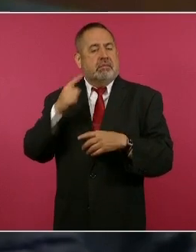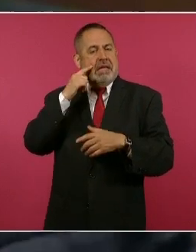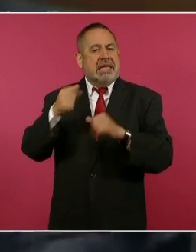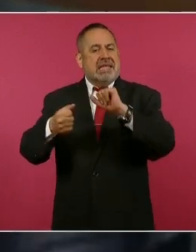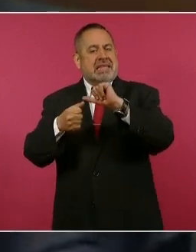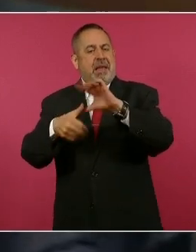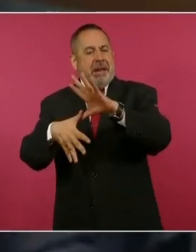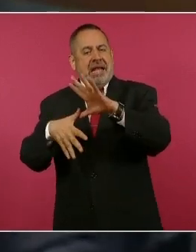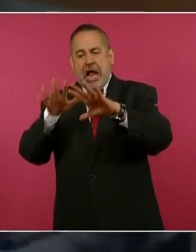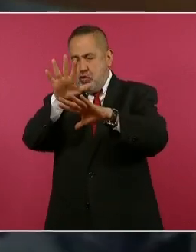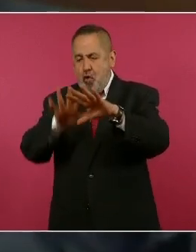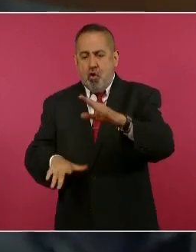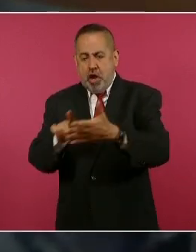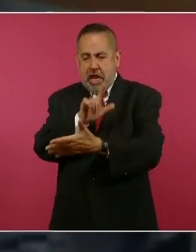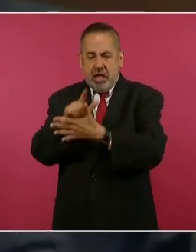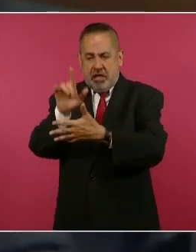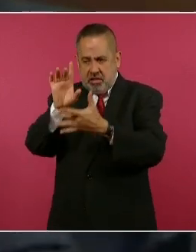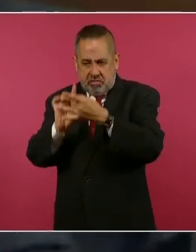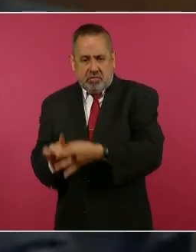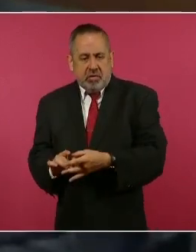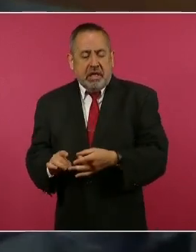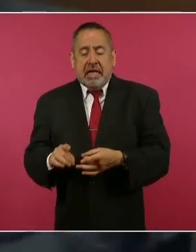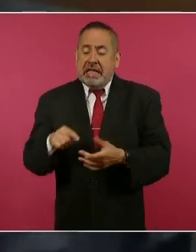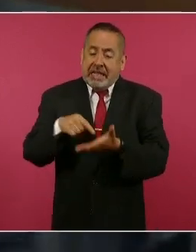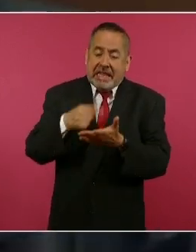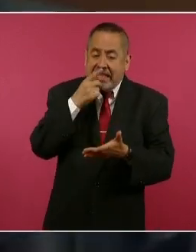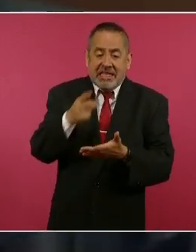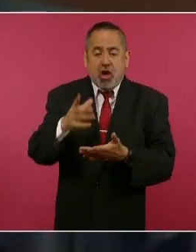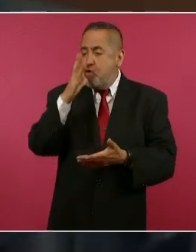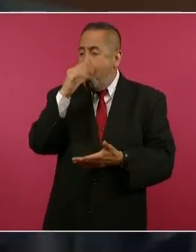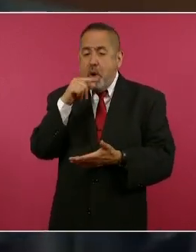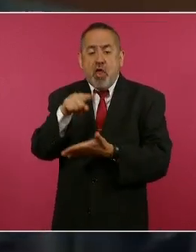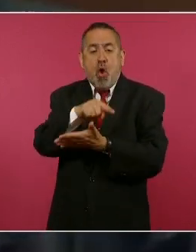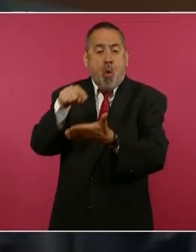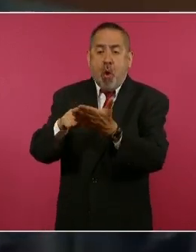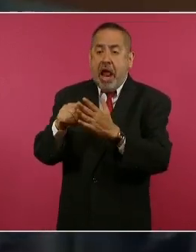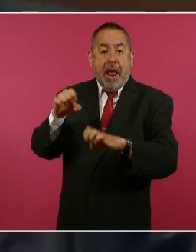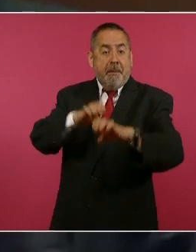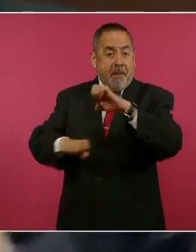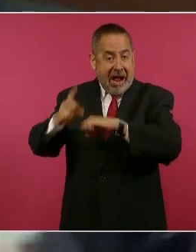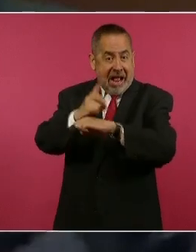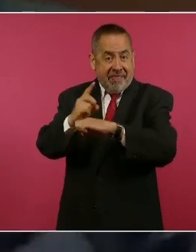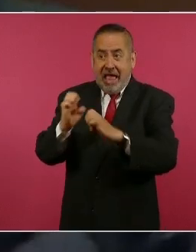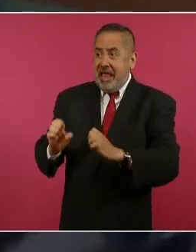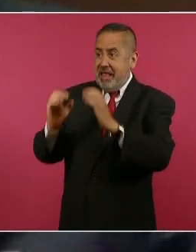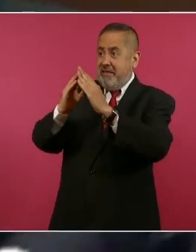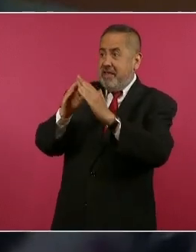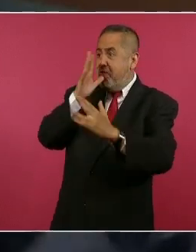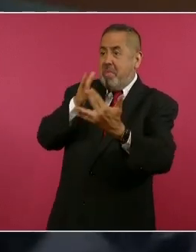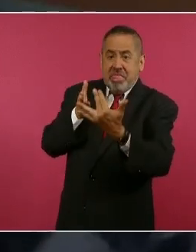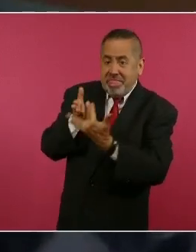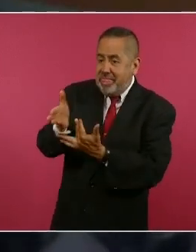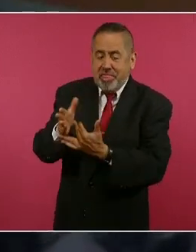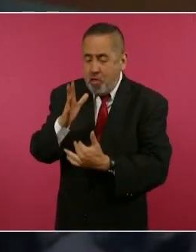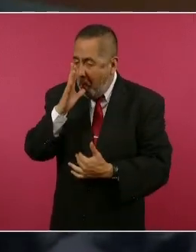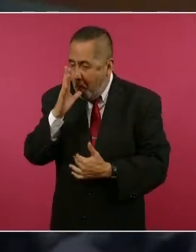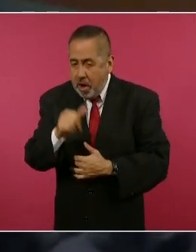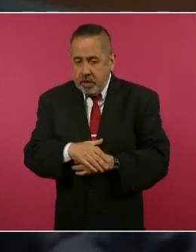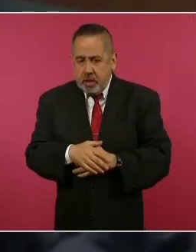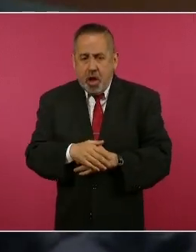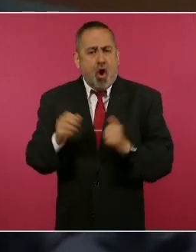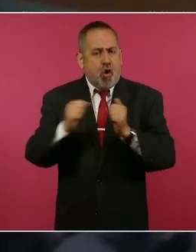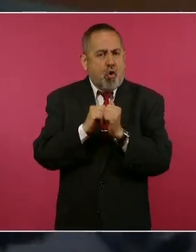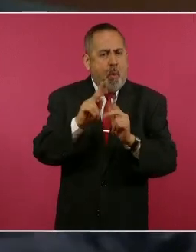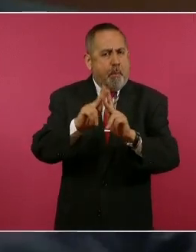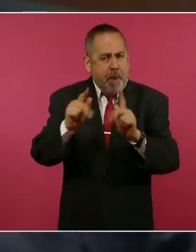inicios, la inviolabilidad de las misiones diplomáticas y la solución pacífica de las controversias. La inviolabilidad de las